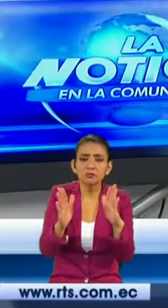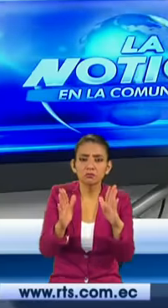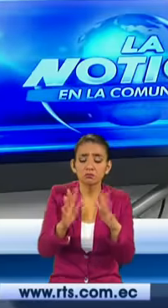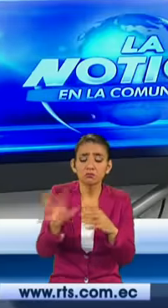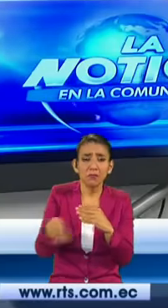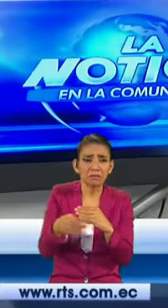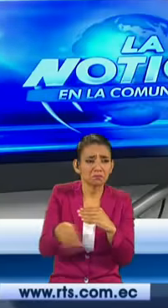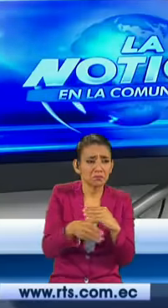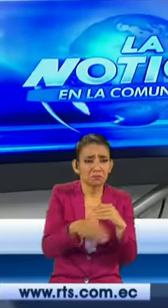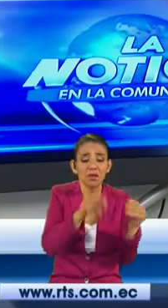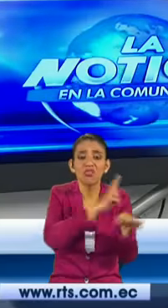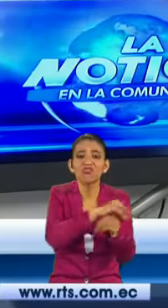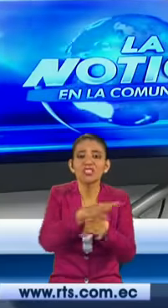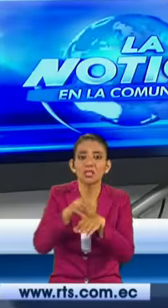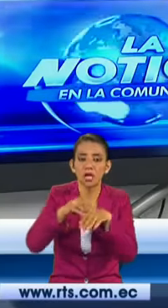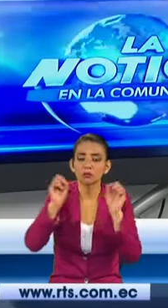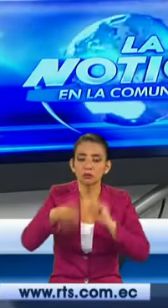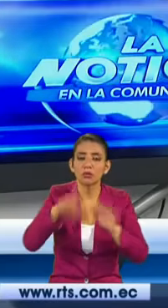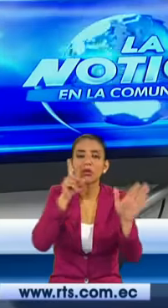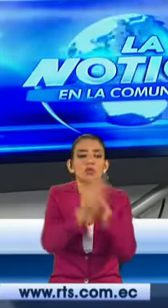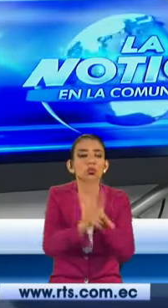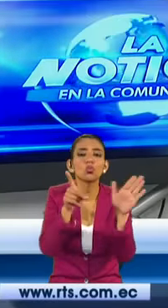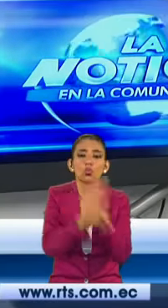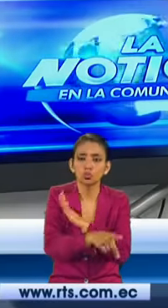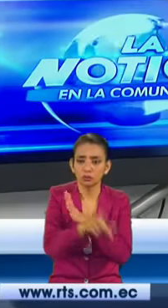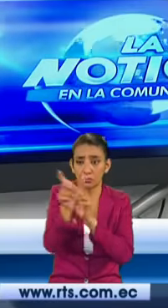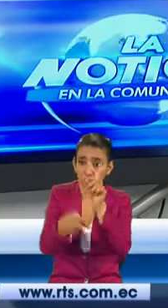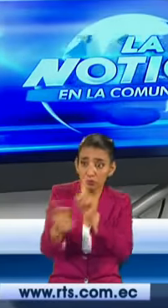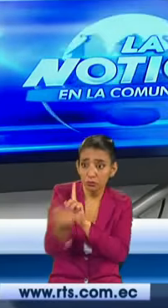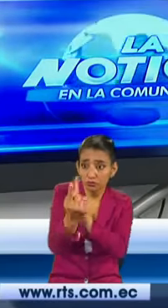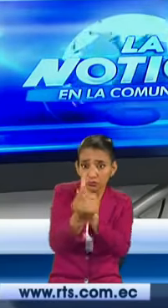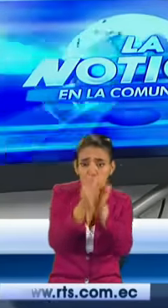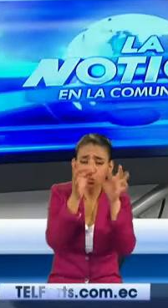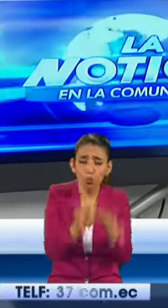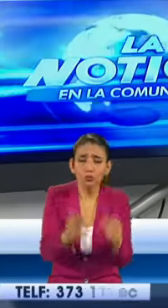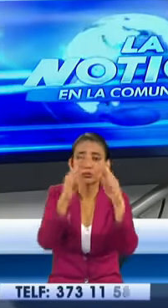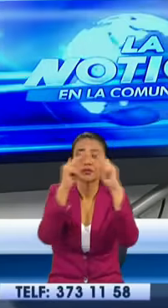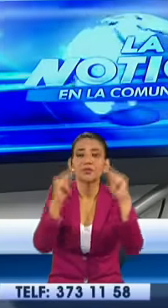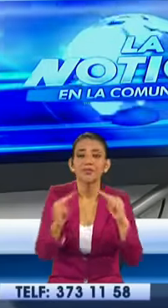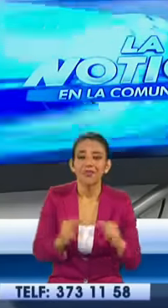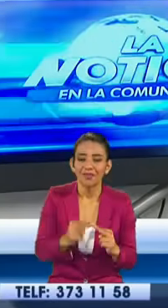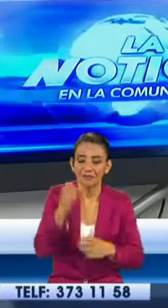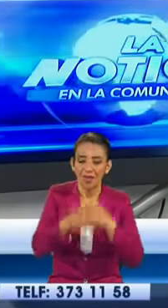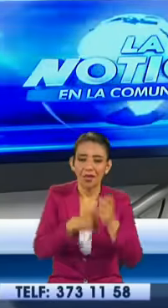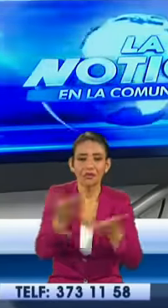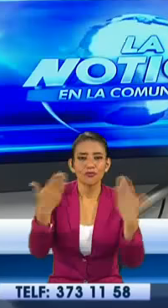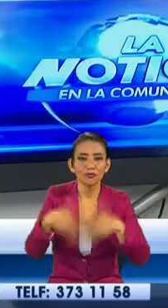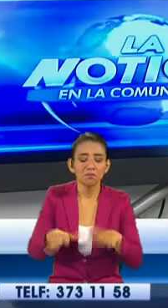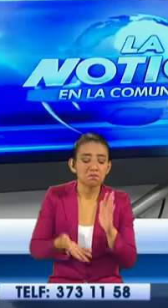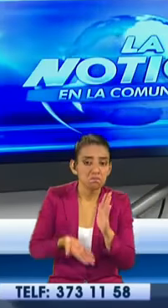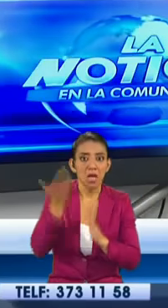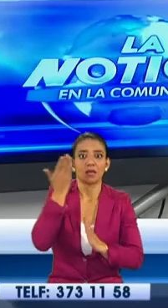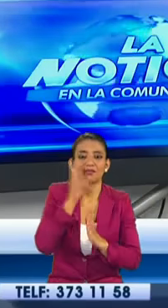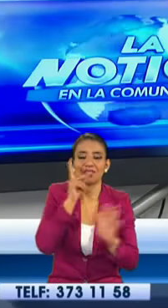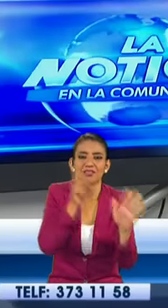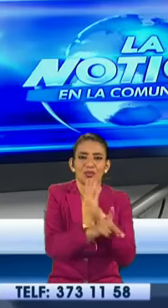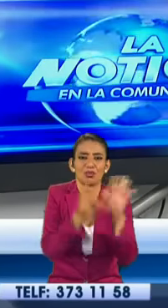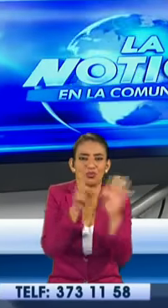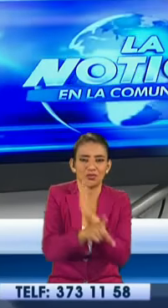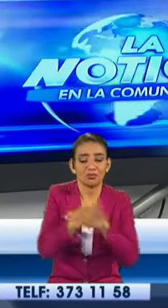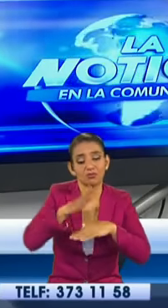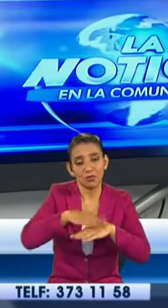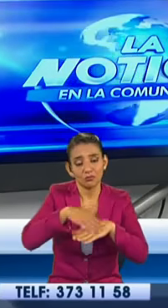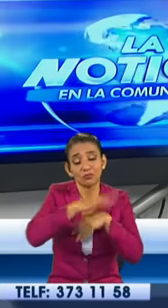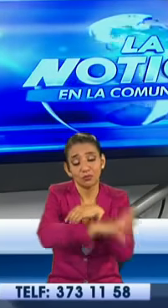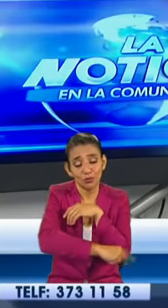número de fiscales para que puedan receptar las denuncias de la ciudadanía que en época de Navidad y de fin de año tienden a incrementar por los delitos como